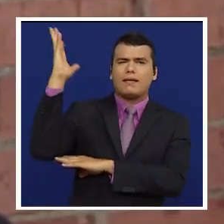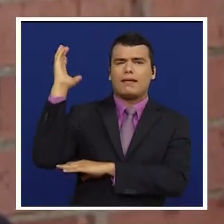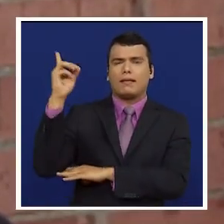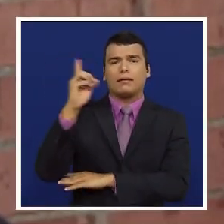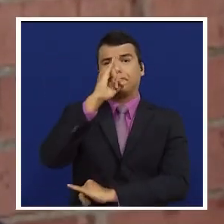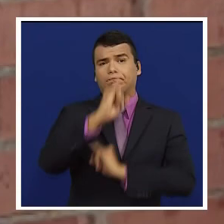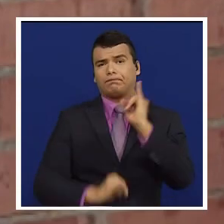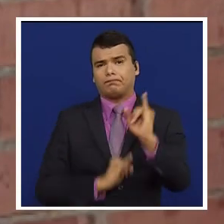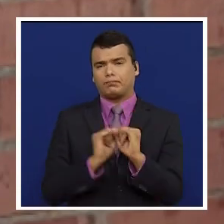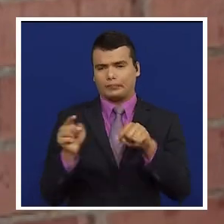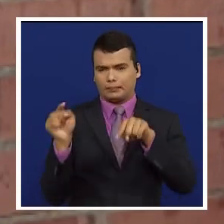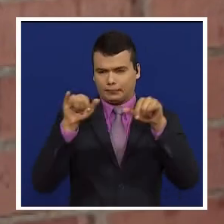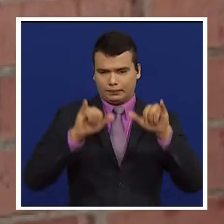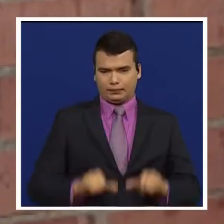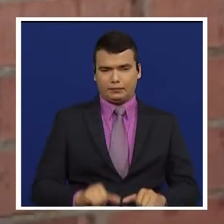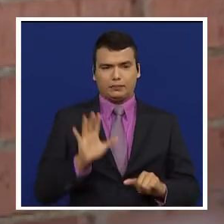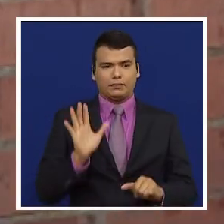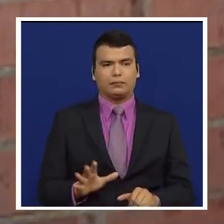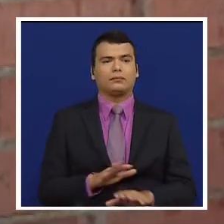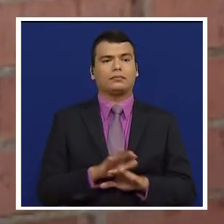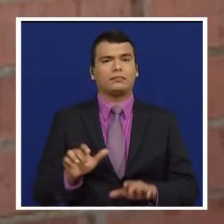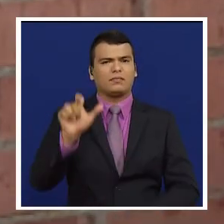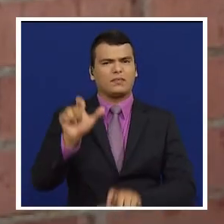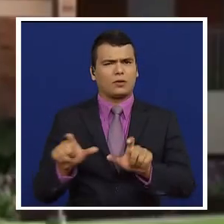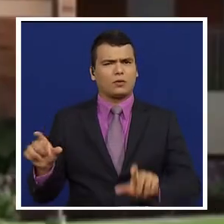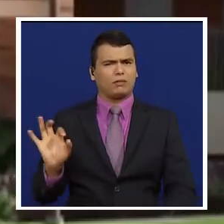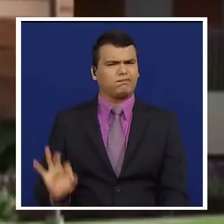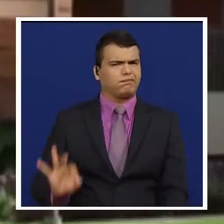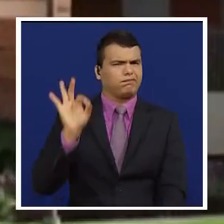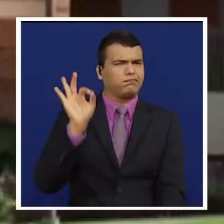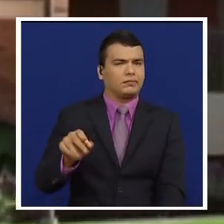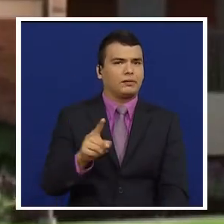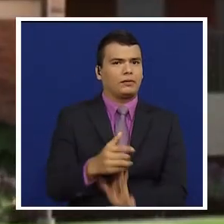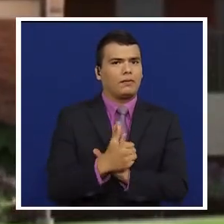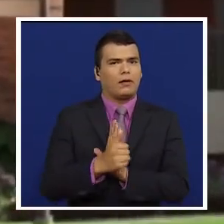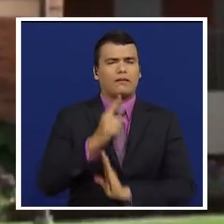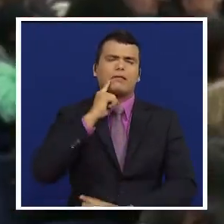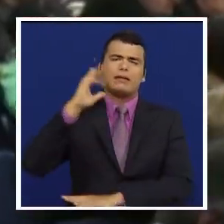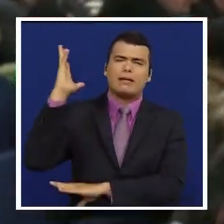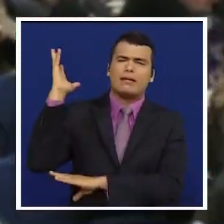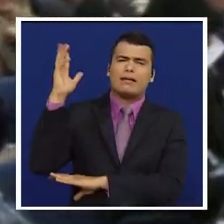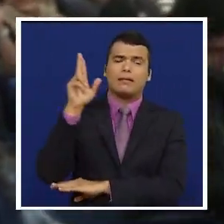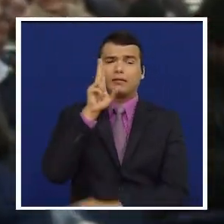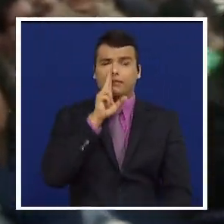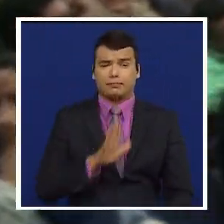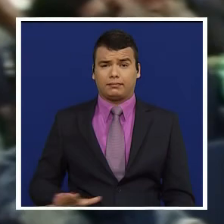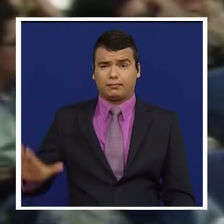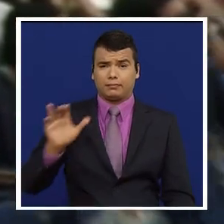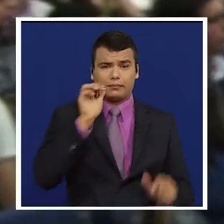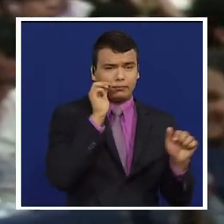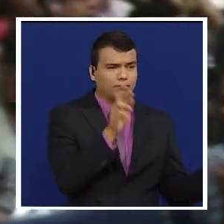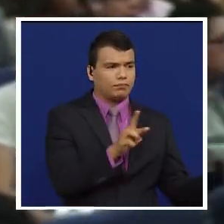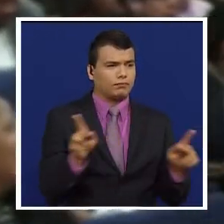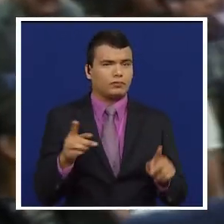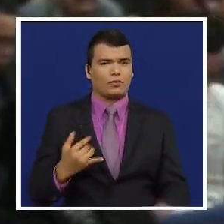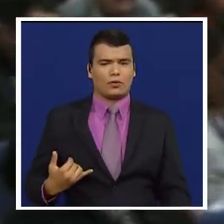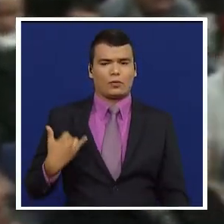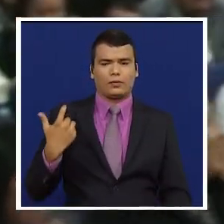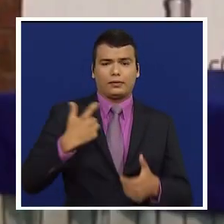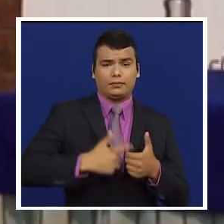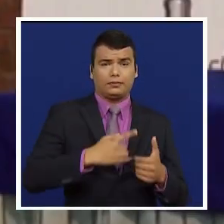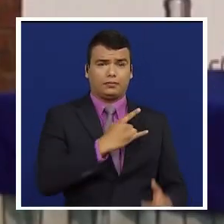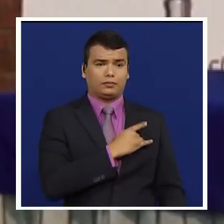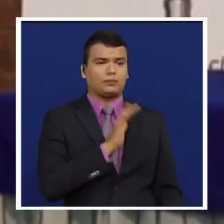quedan aquí por un tiempo, buenos, excelentes conferencistas nacionales y jóvenes de aquellas